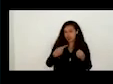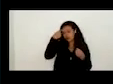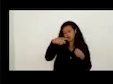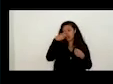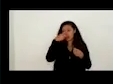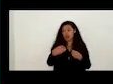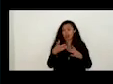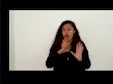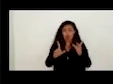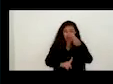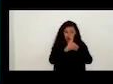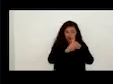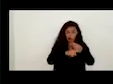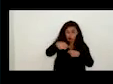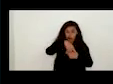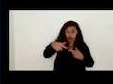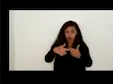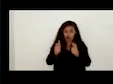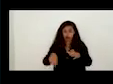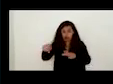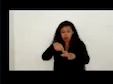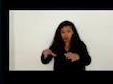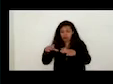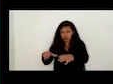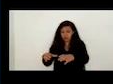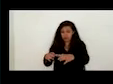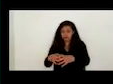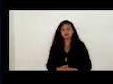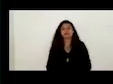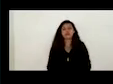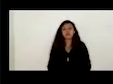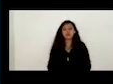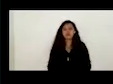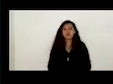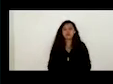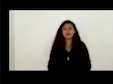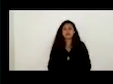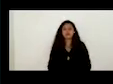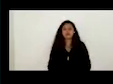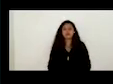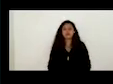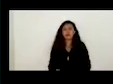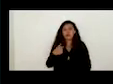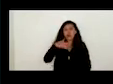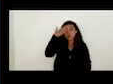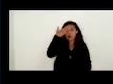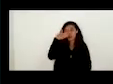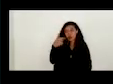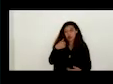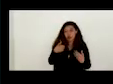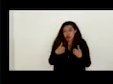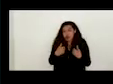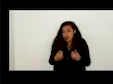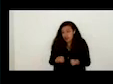un problema en cierto grupo o en una población específica. Hasta donde yo tengo entendido,